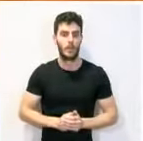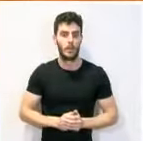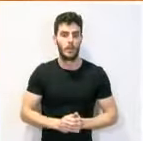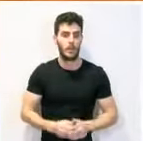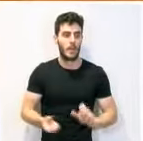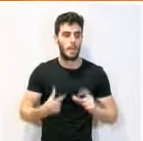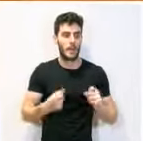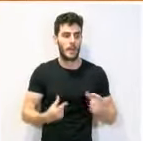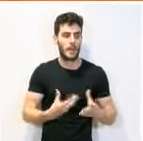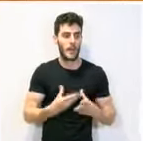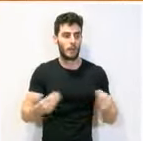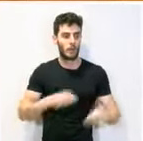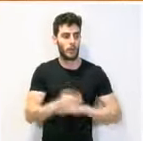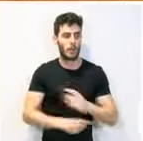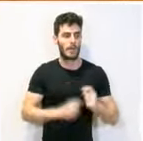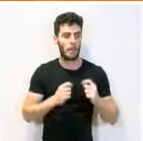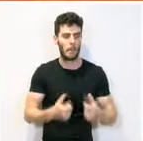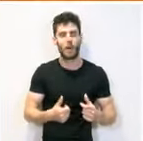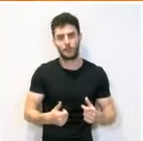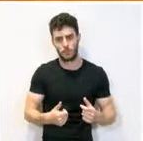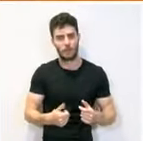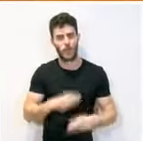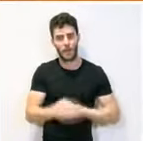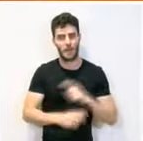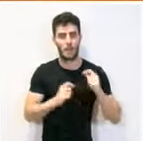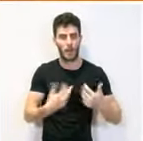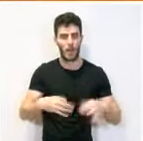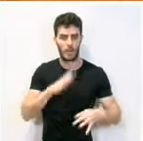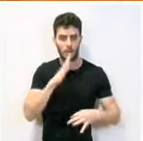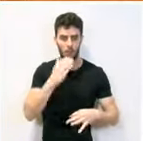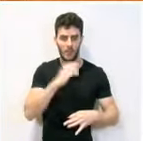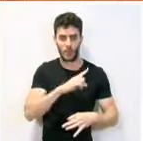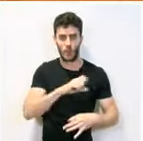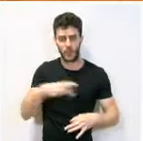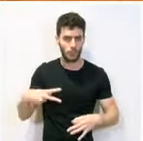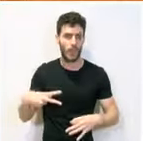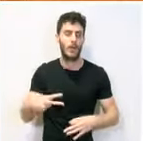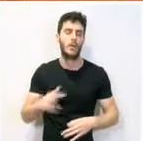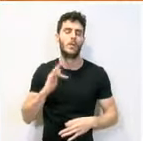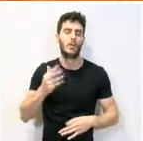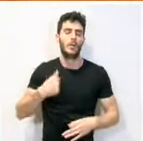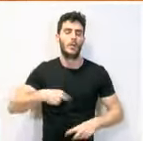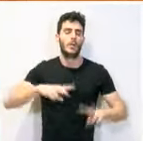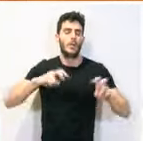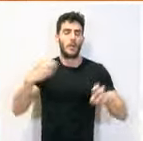ser que mucho no se está ejecutando porque algún efecto hubiera tenido. Y en ese sentido, creo que